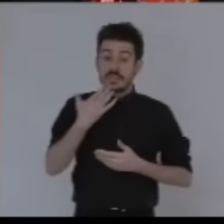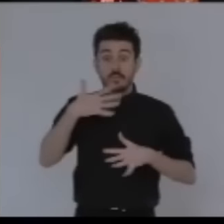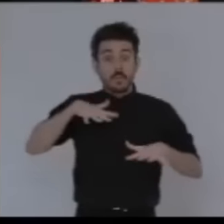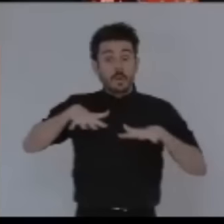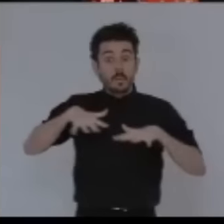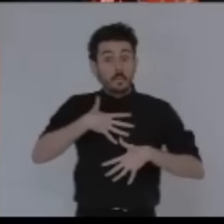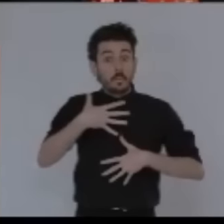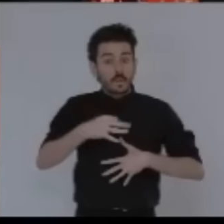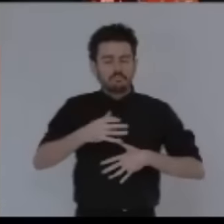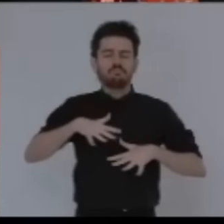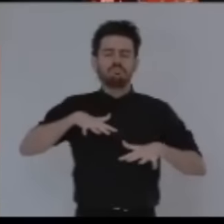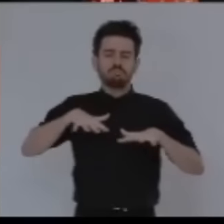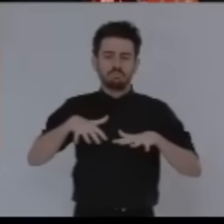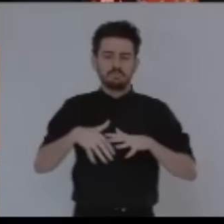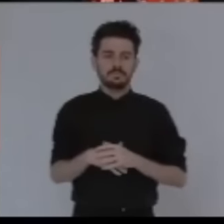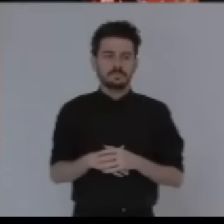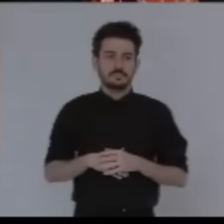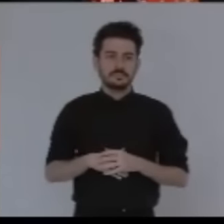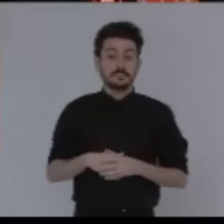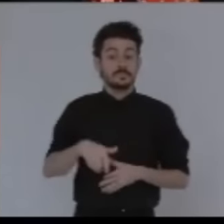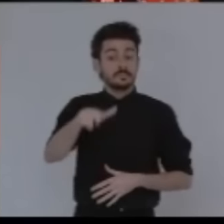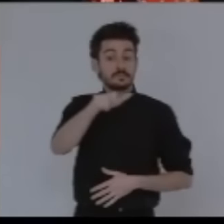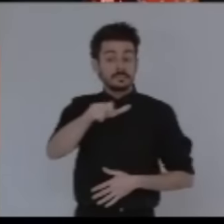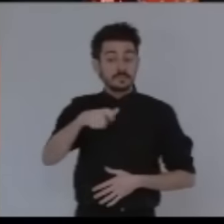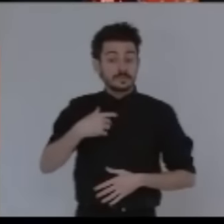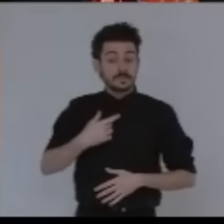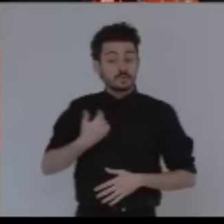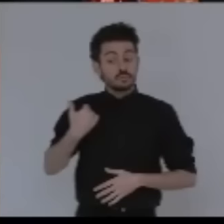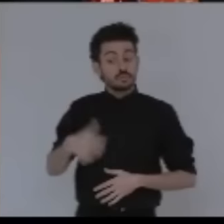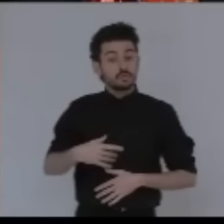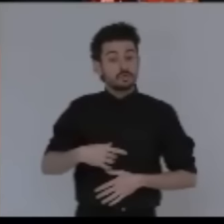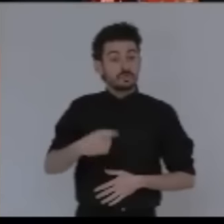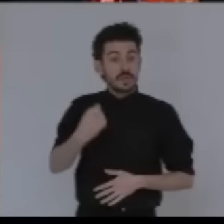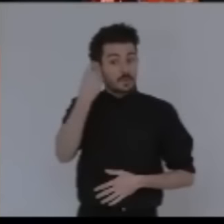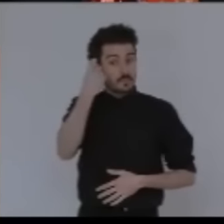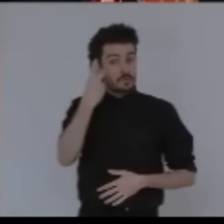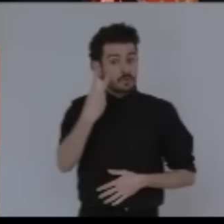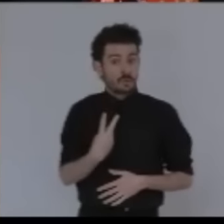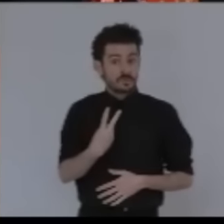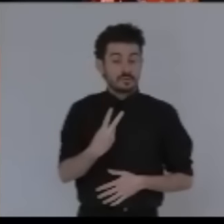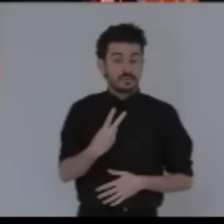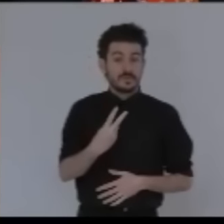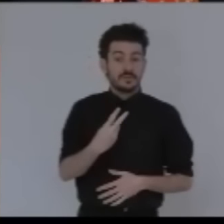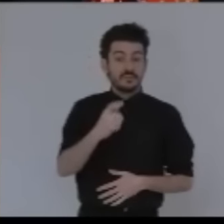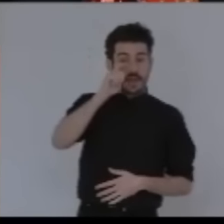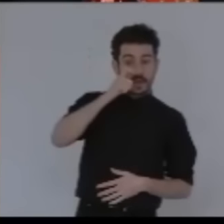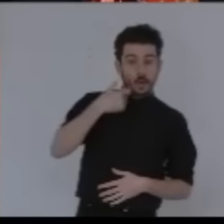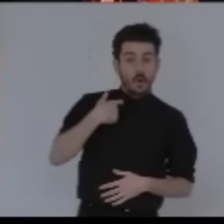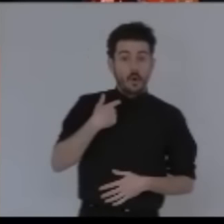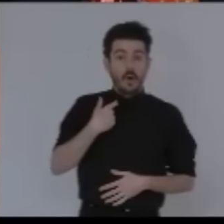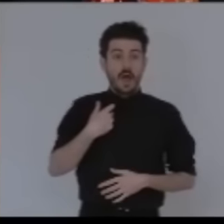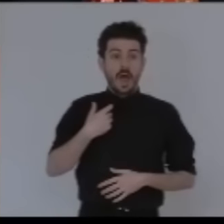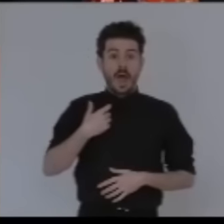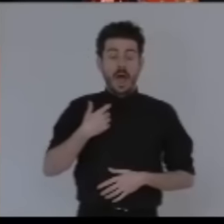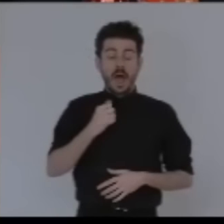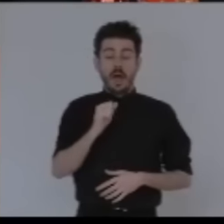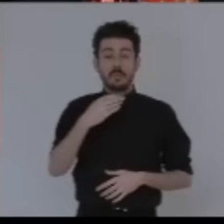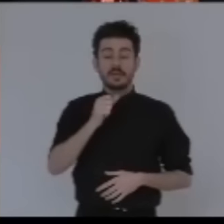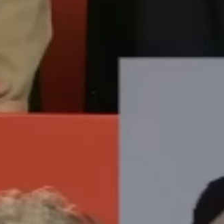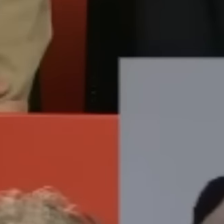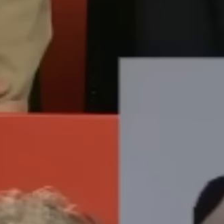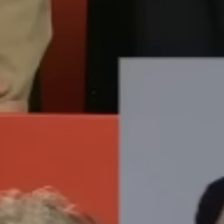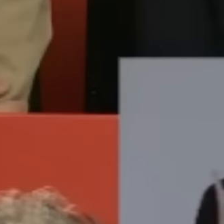mueva. Y sus dos discípulos, Feijóo, Abascal, se pusieron a hacer lo que mejor